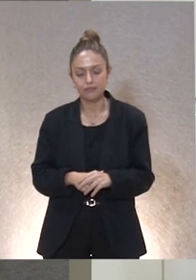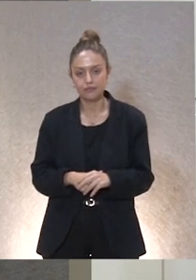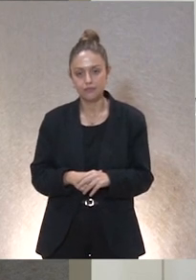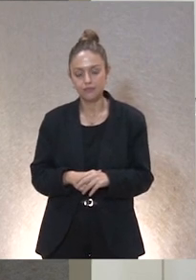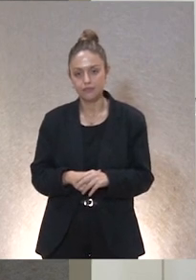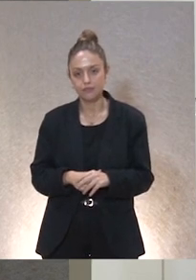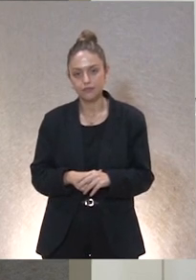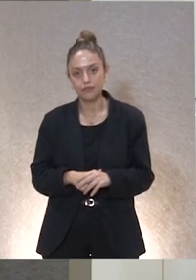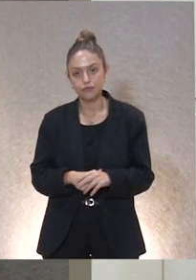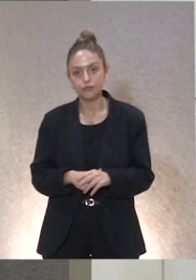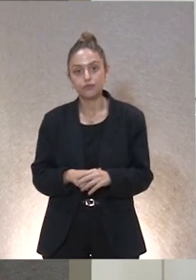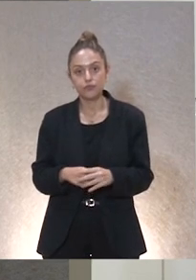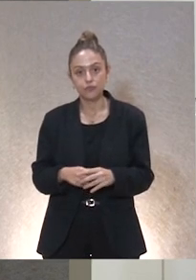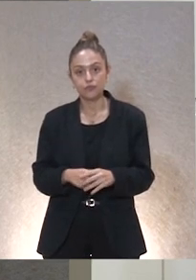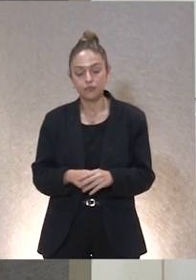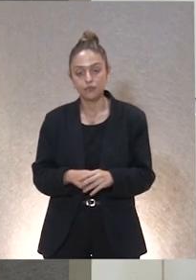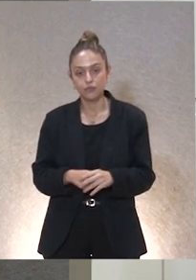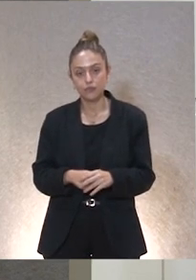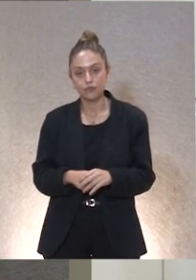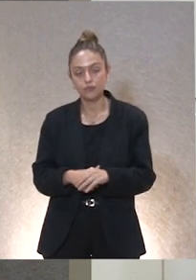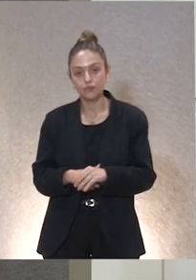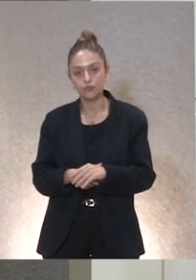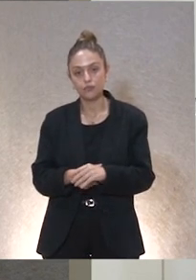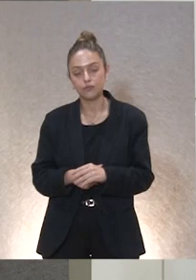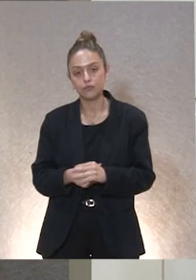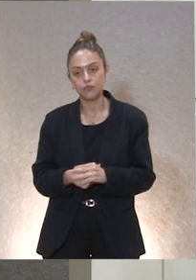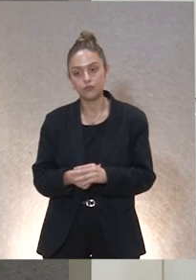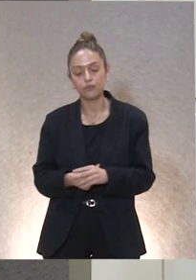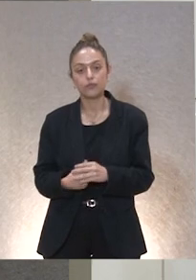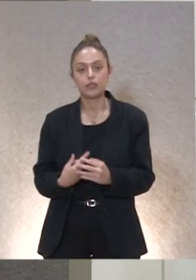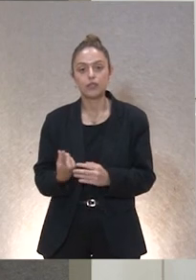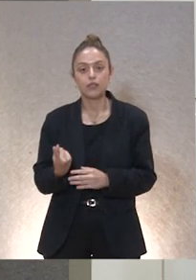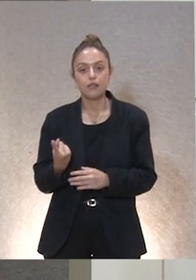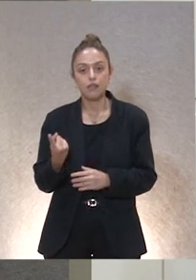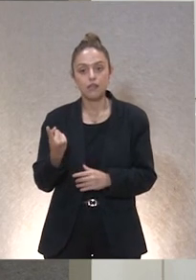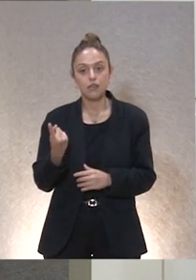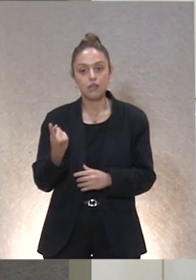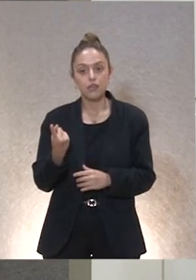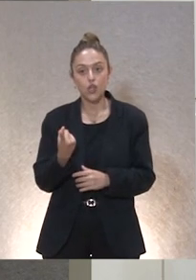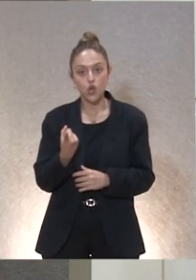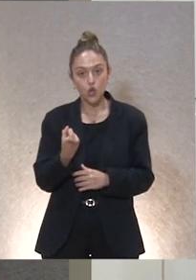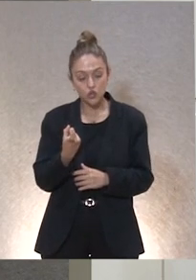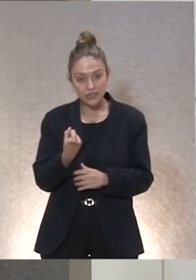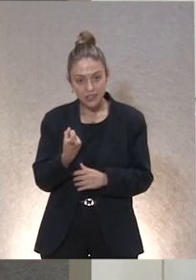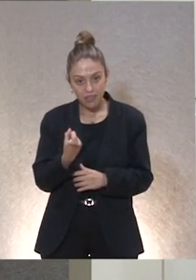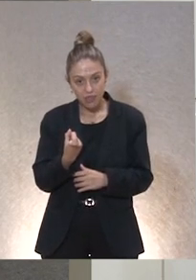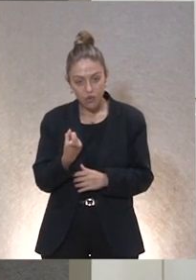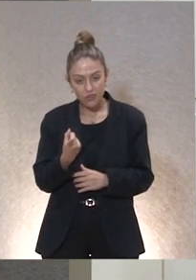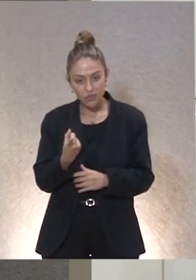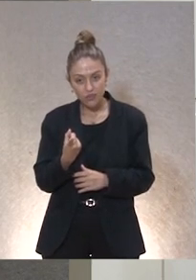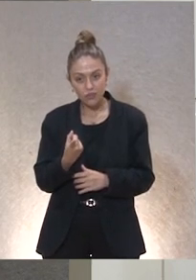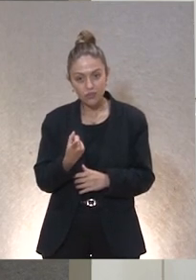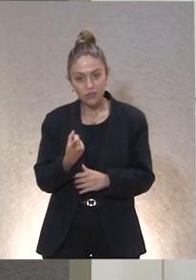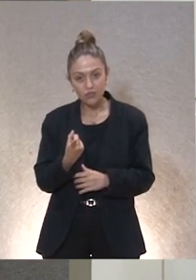eh luego eh también he conseguido eh